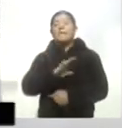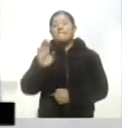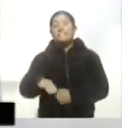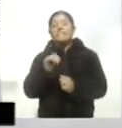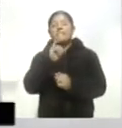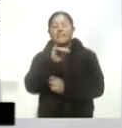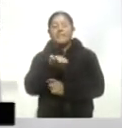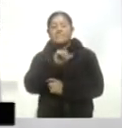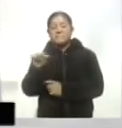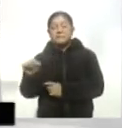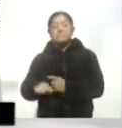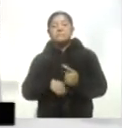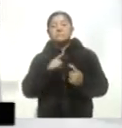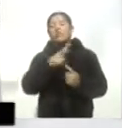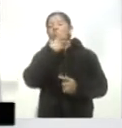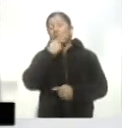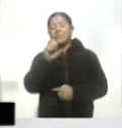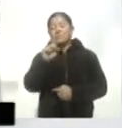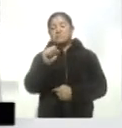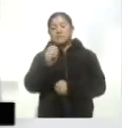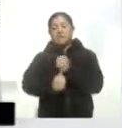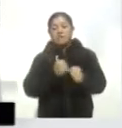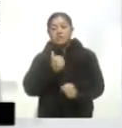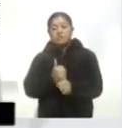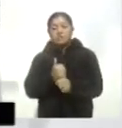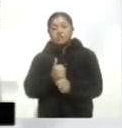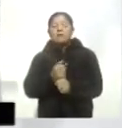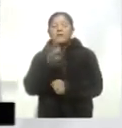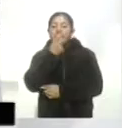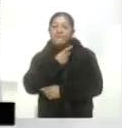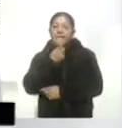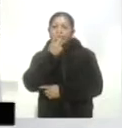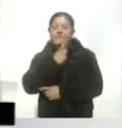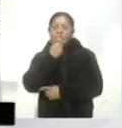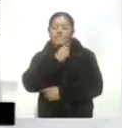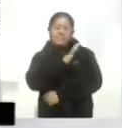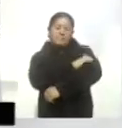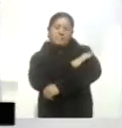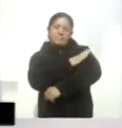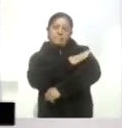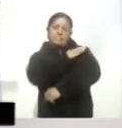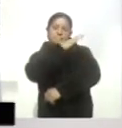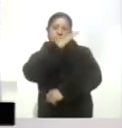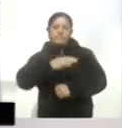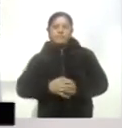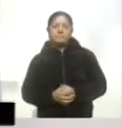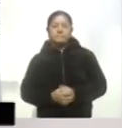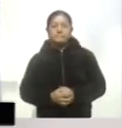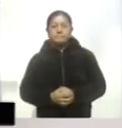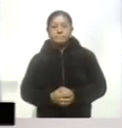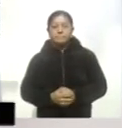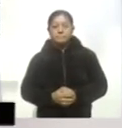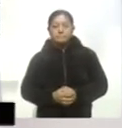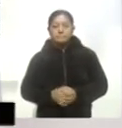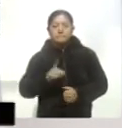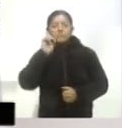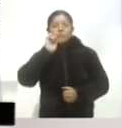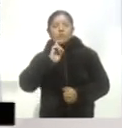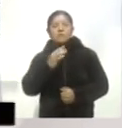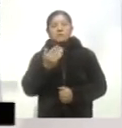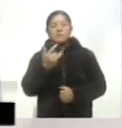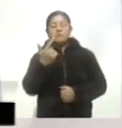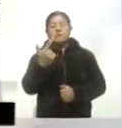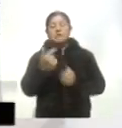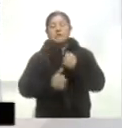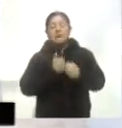IMSS y corresponden a un masculino de 60 años de edad con diabetes mellitus e hipertensión arterial sistémica, una mujer de